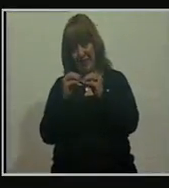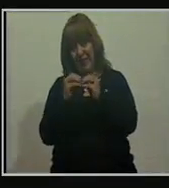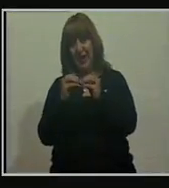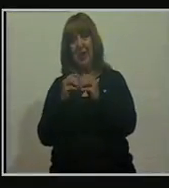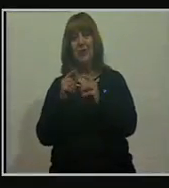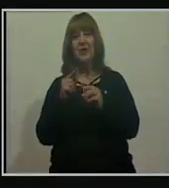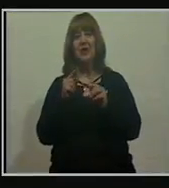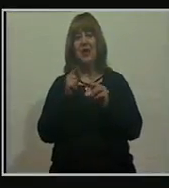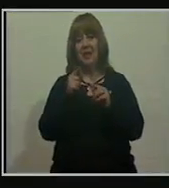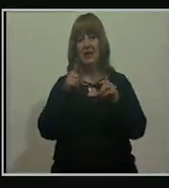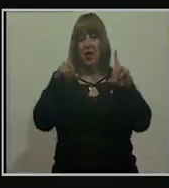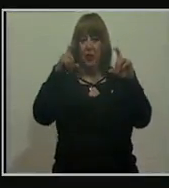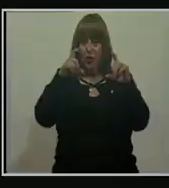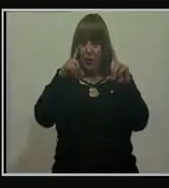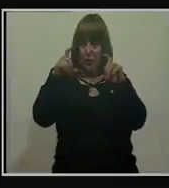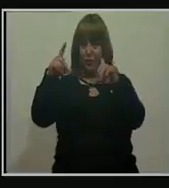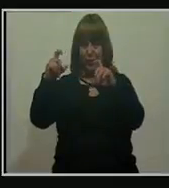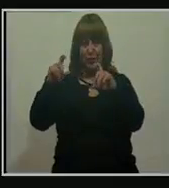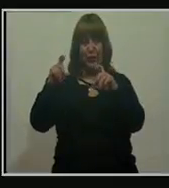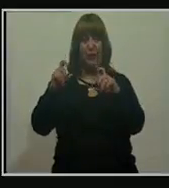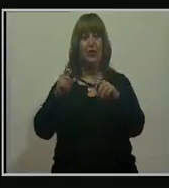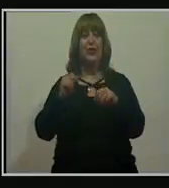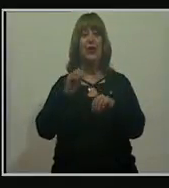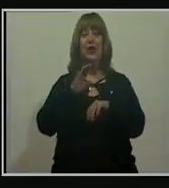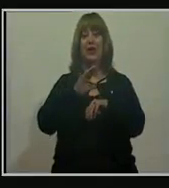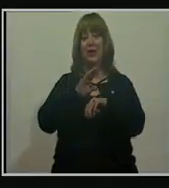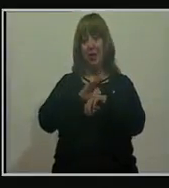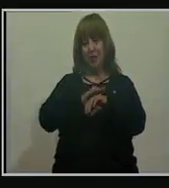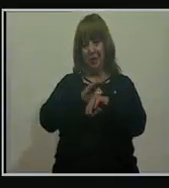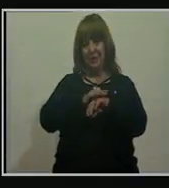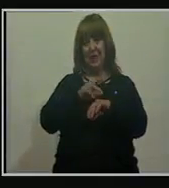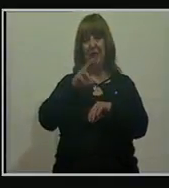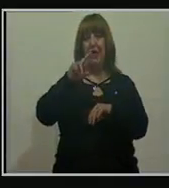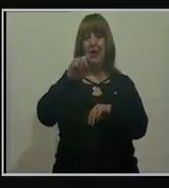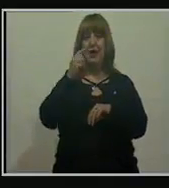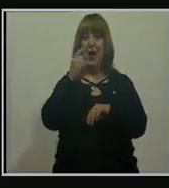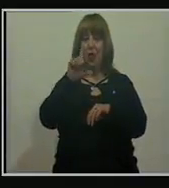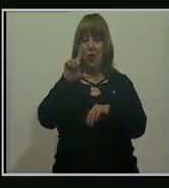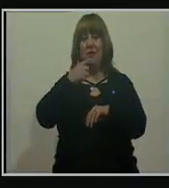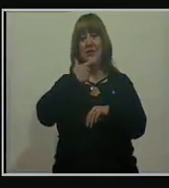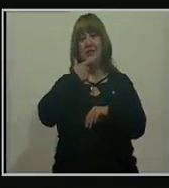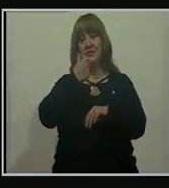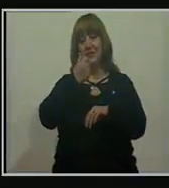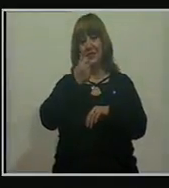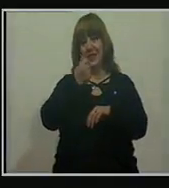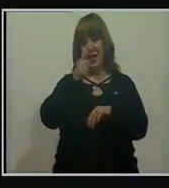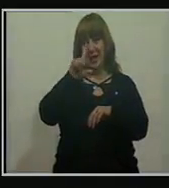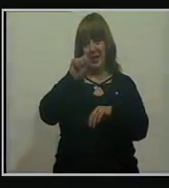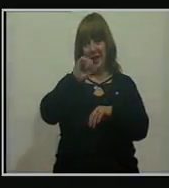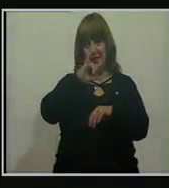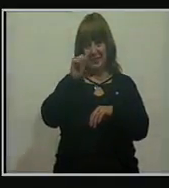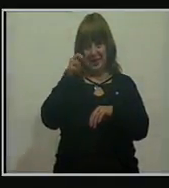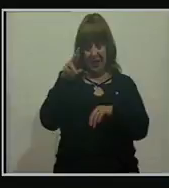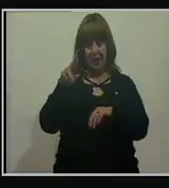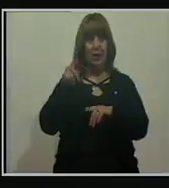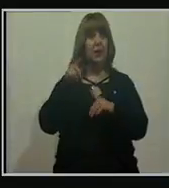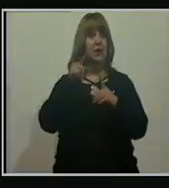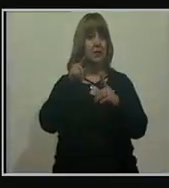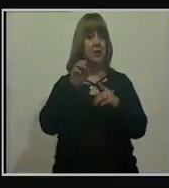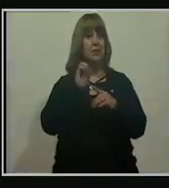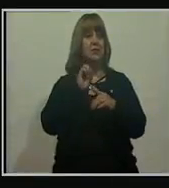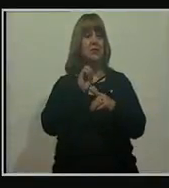fotográfica imperdible de la mano de nuestro compañero de tareas, Raúl Salazar. Repetimos, nos llaman